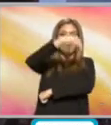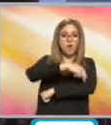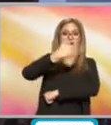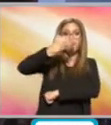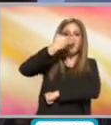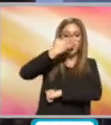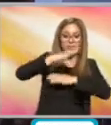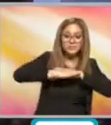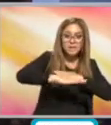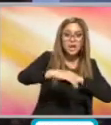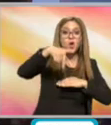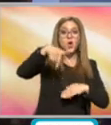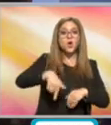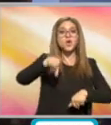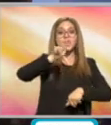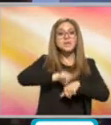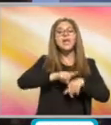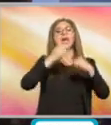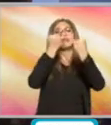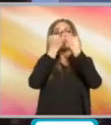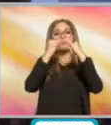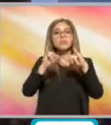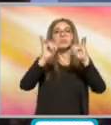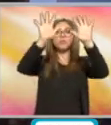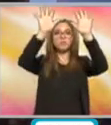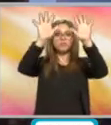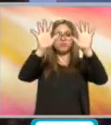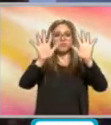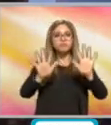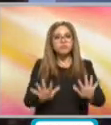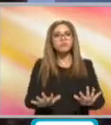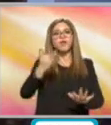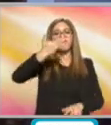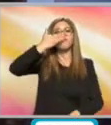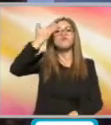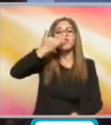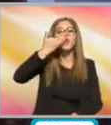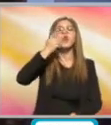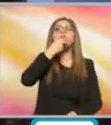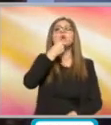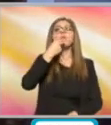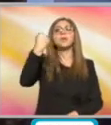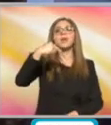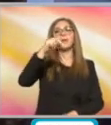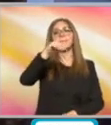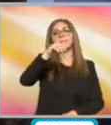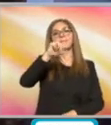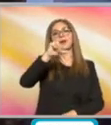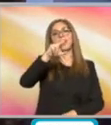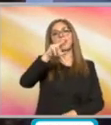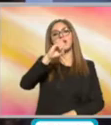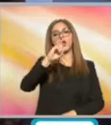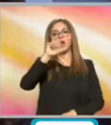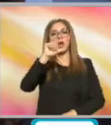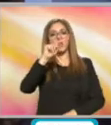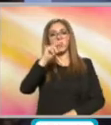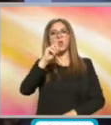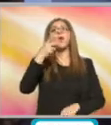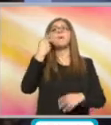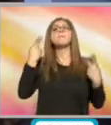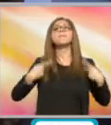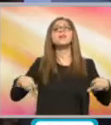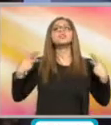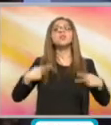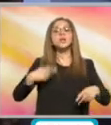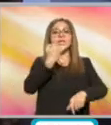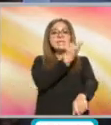se inaugura una portada floral hecha por el artista Mario Arturo Aguilar y los artesanos de Iztacalco, ahí en la Puerta de